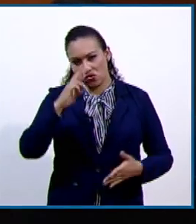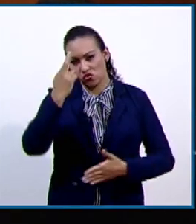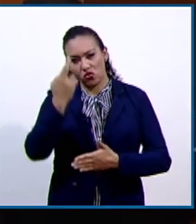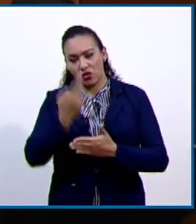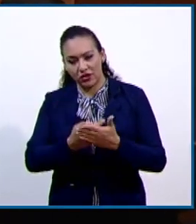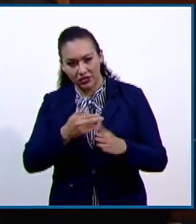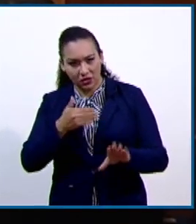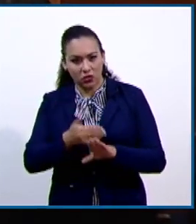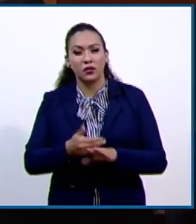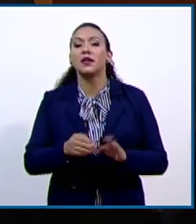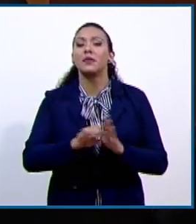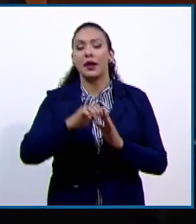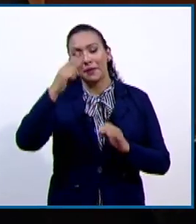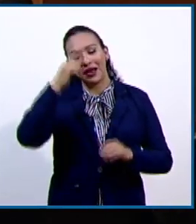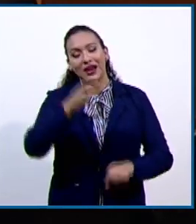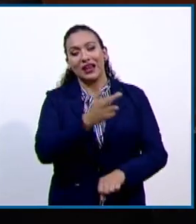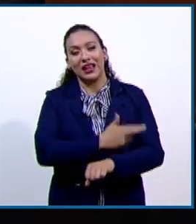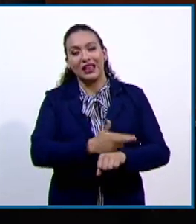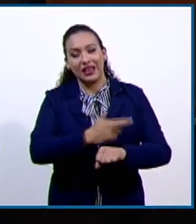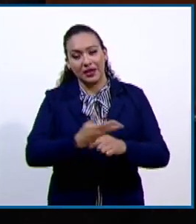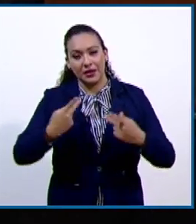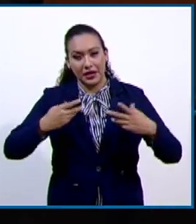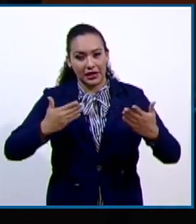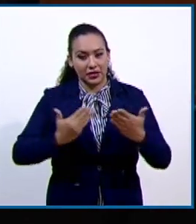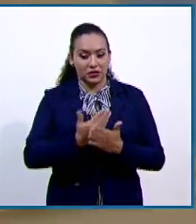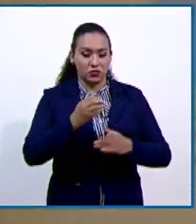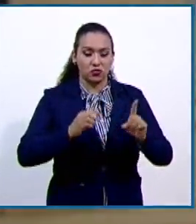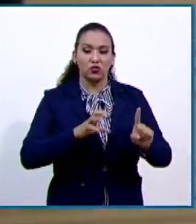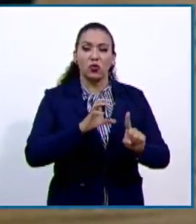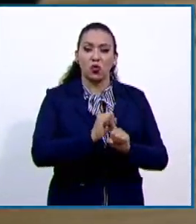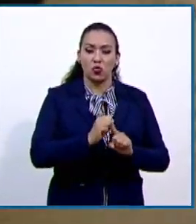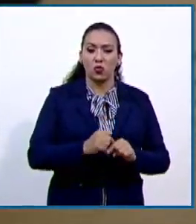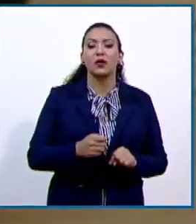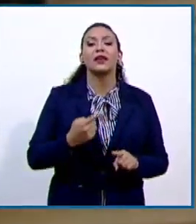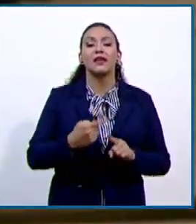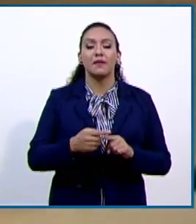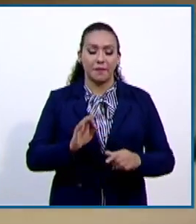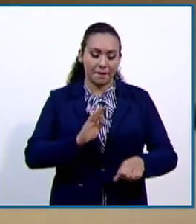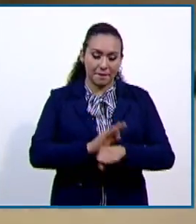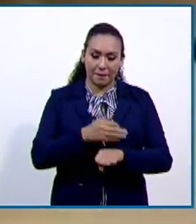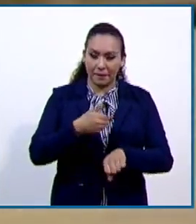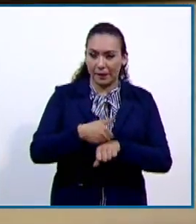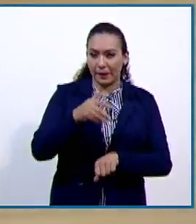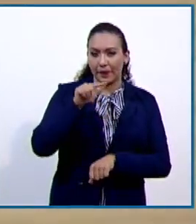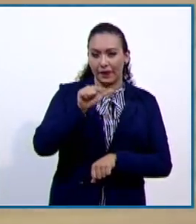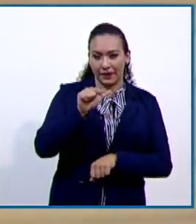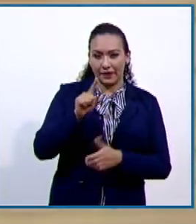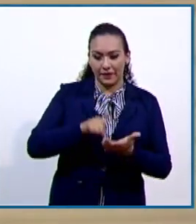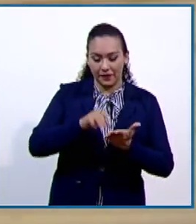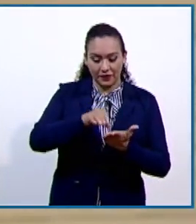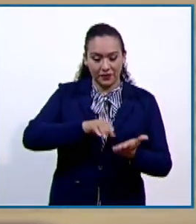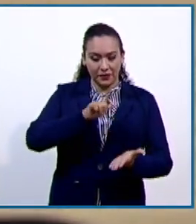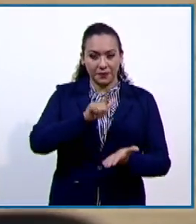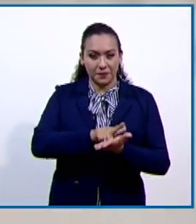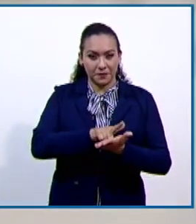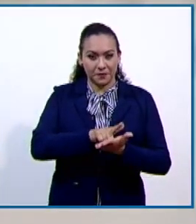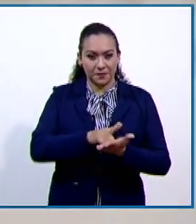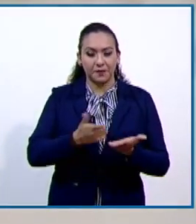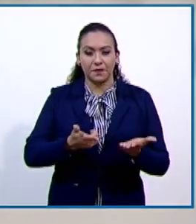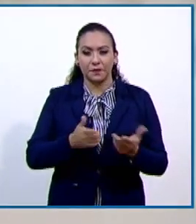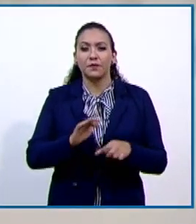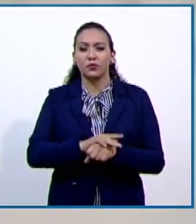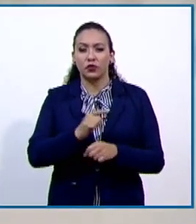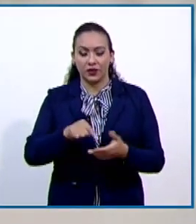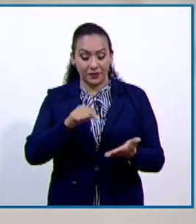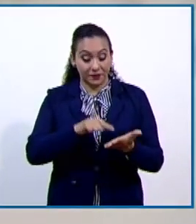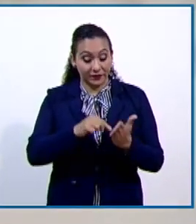una tutela judicial efectiva y acceso a la justicia, protegido por el artículo 17 constitucional. Lo anterior porque